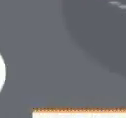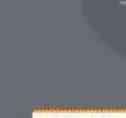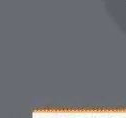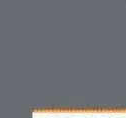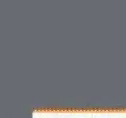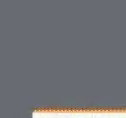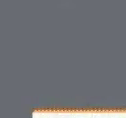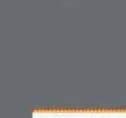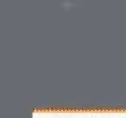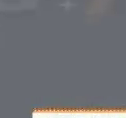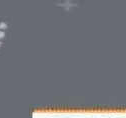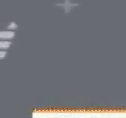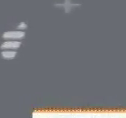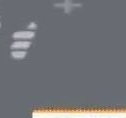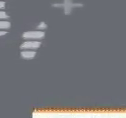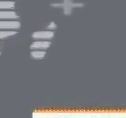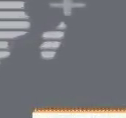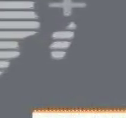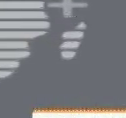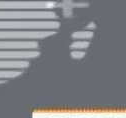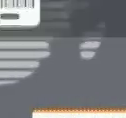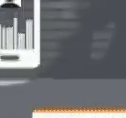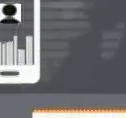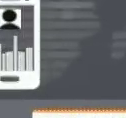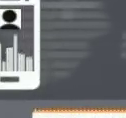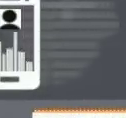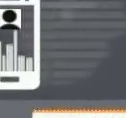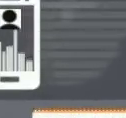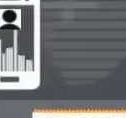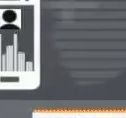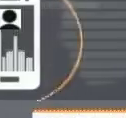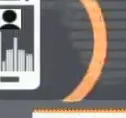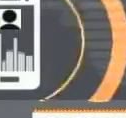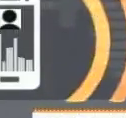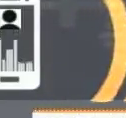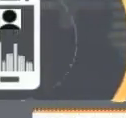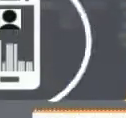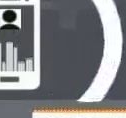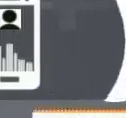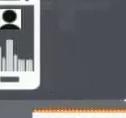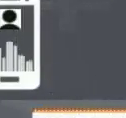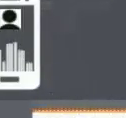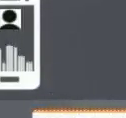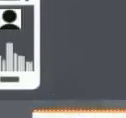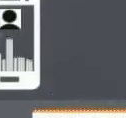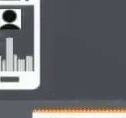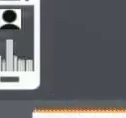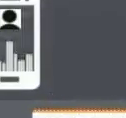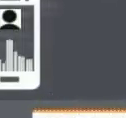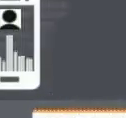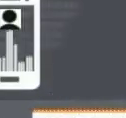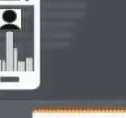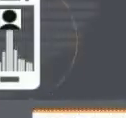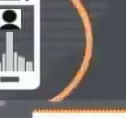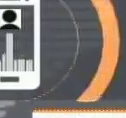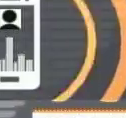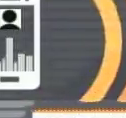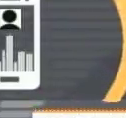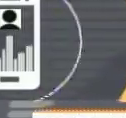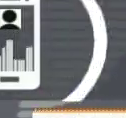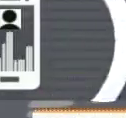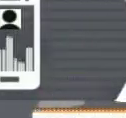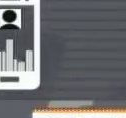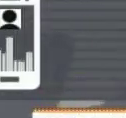el último, del último barrio, de la última esquina, del último urbanismo, nadie se puede quedar sin ir a votar en